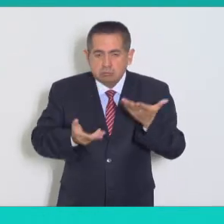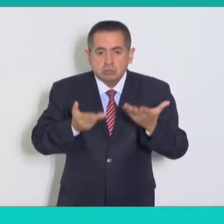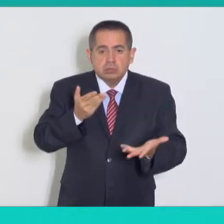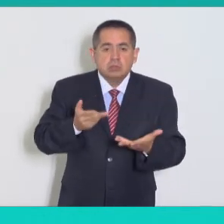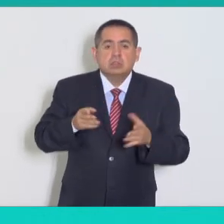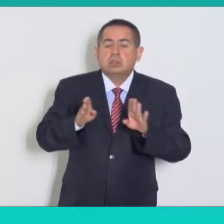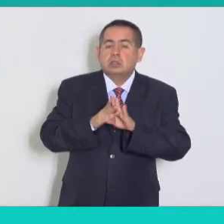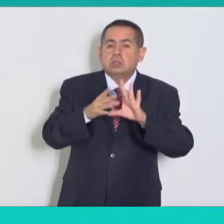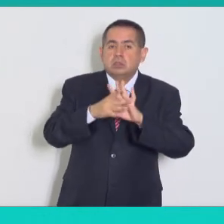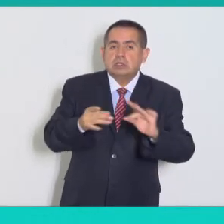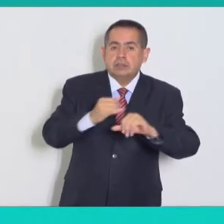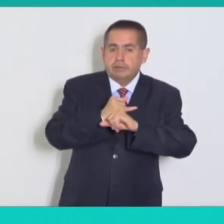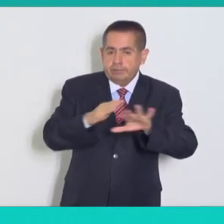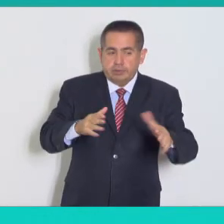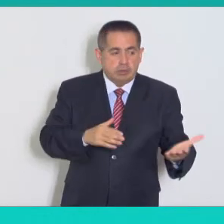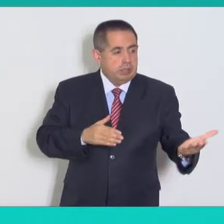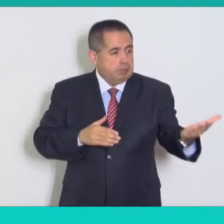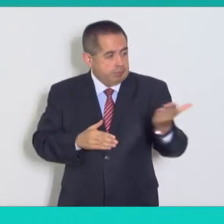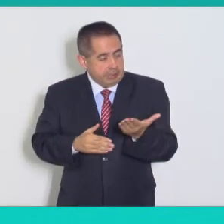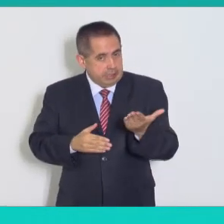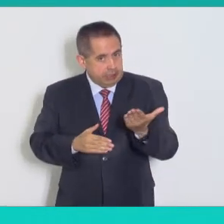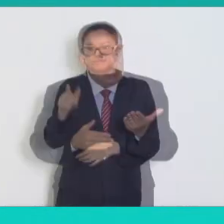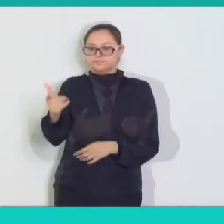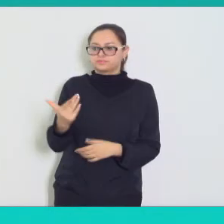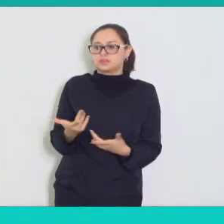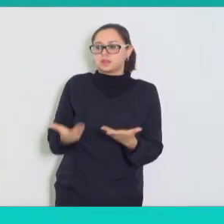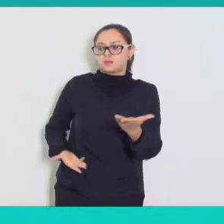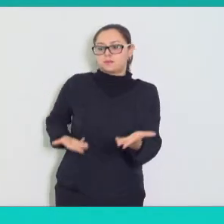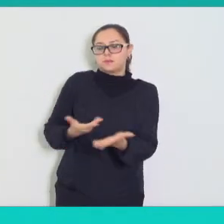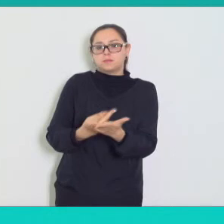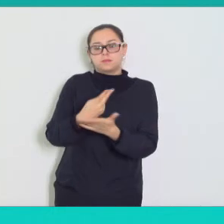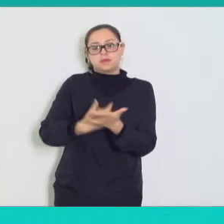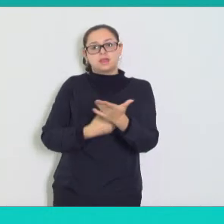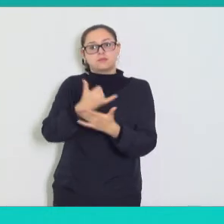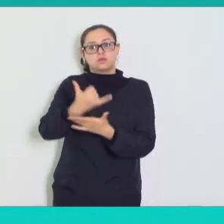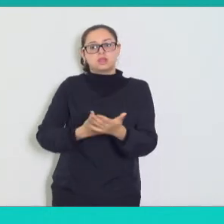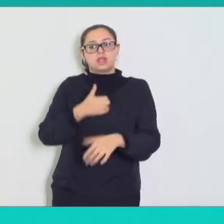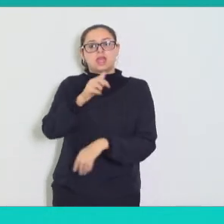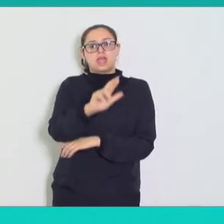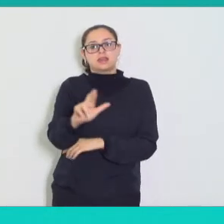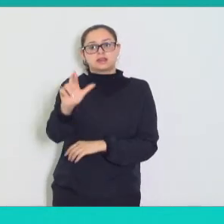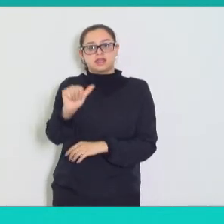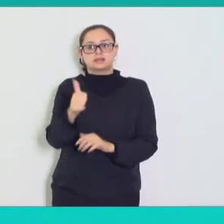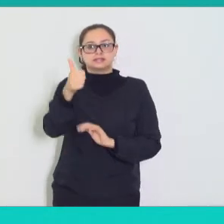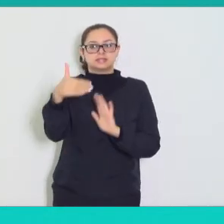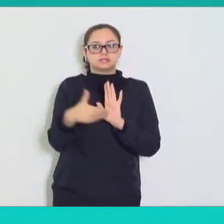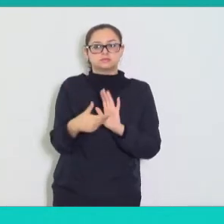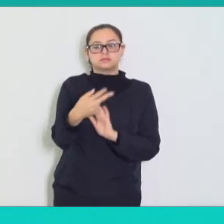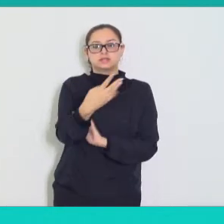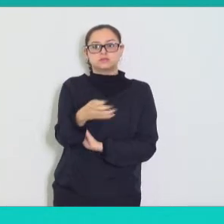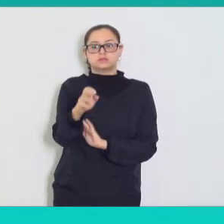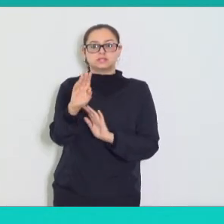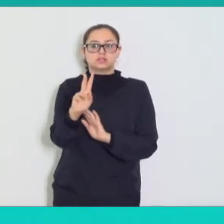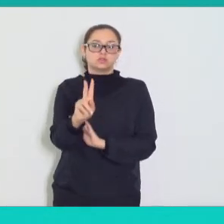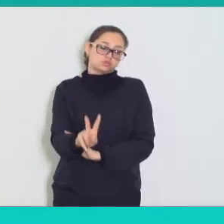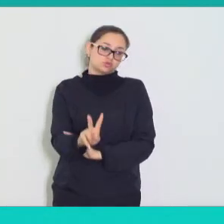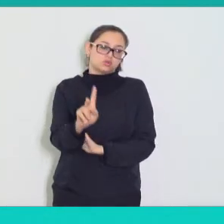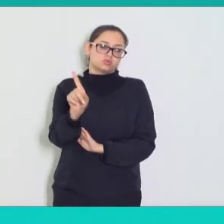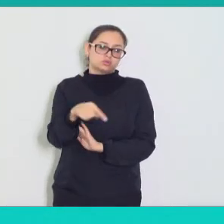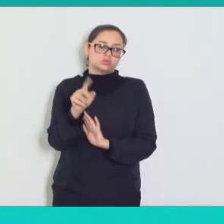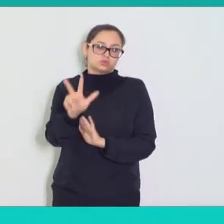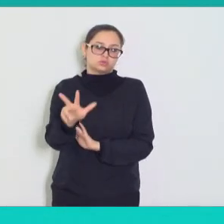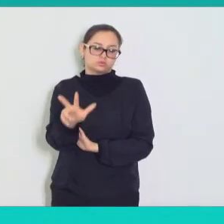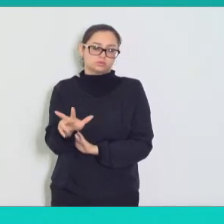jurisdiccionales la información era inexistente en los términos solicitados inconforme la particular interpuso recurso de revisión ante el inai